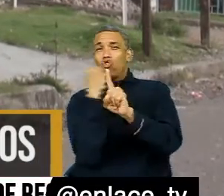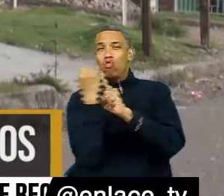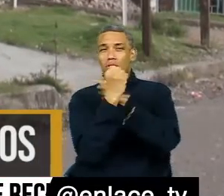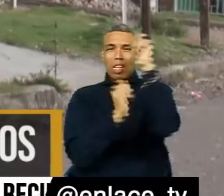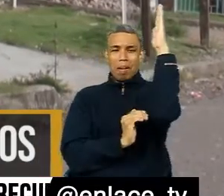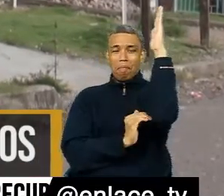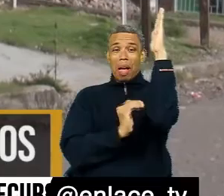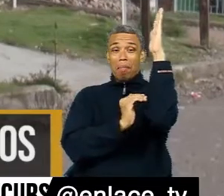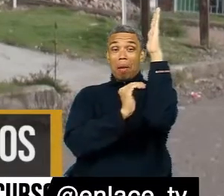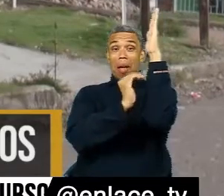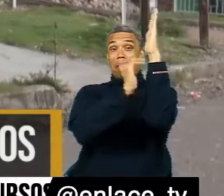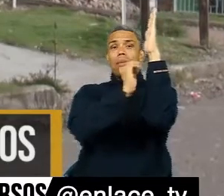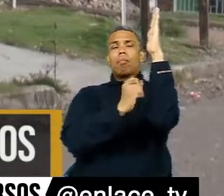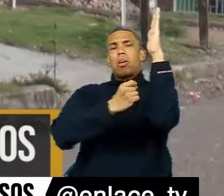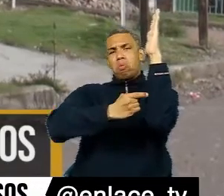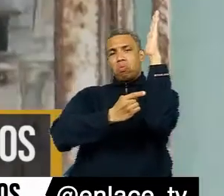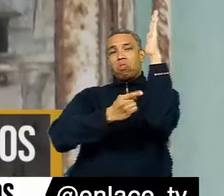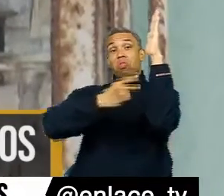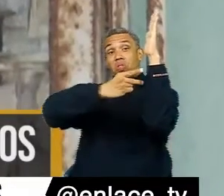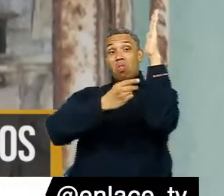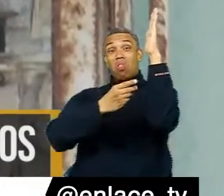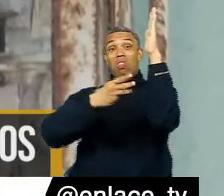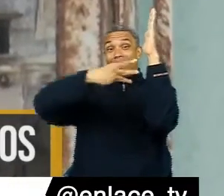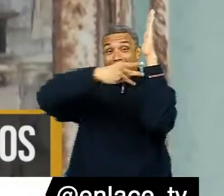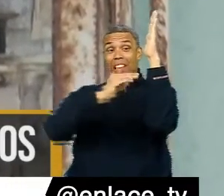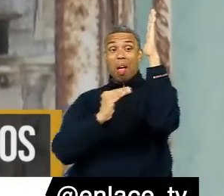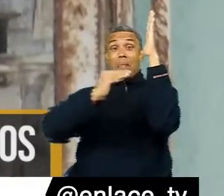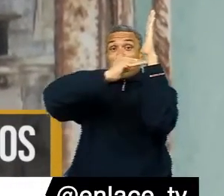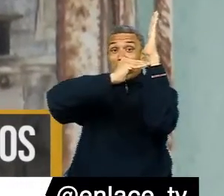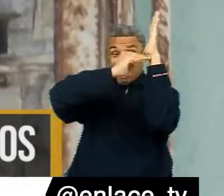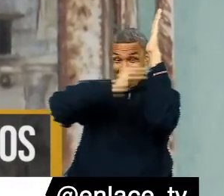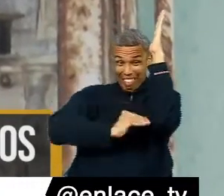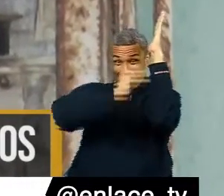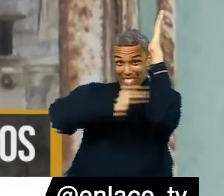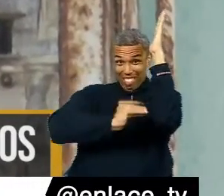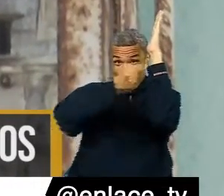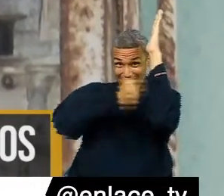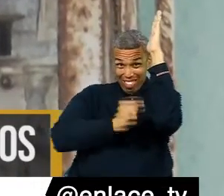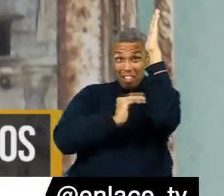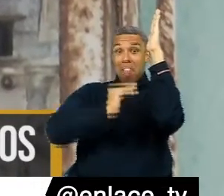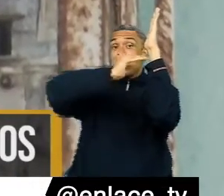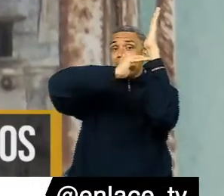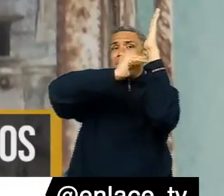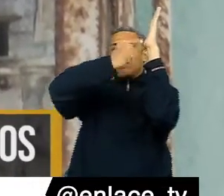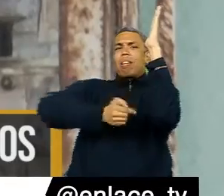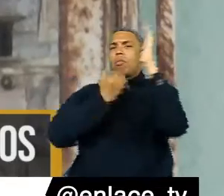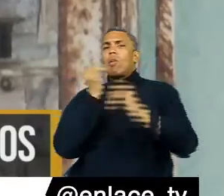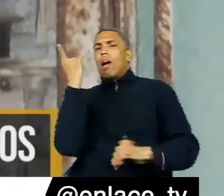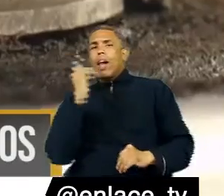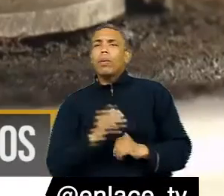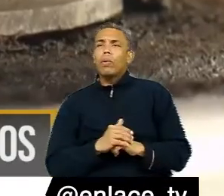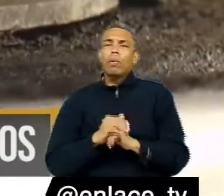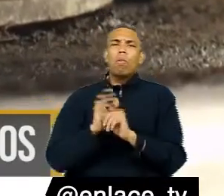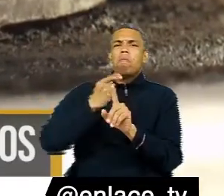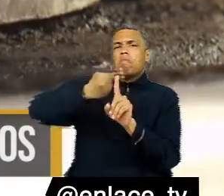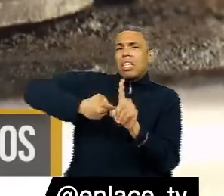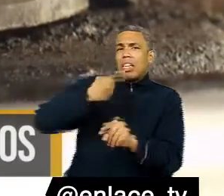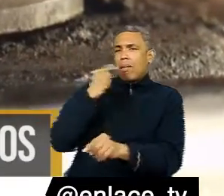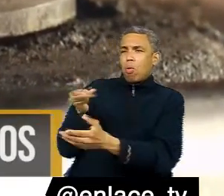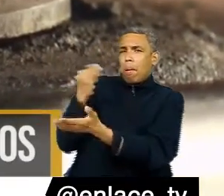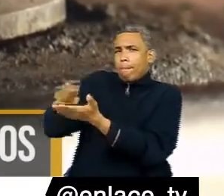sido efectivamente suspendido o cortado por causa imputable al usuario y o suscriptor. Así las cosas, no habrá lugar el cobro del cargo